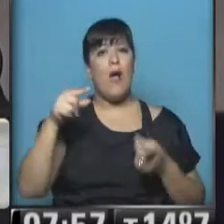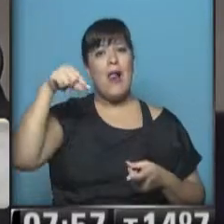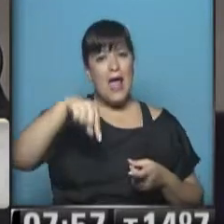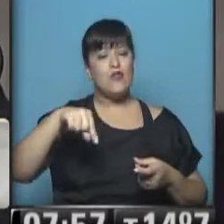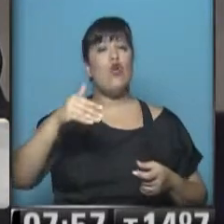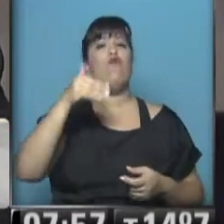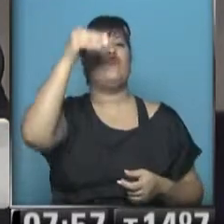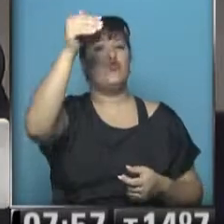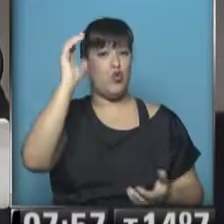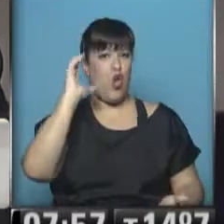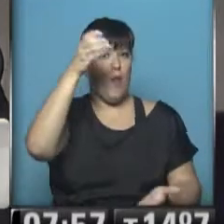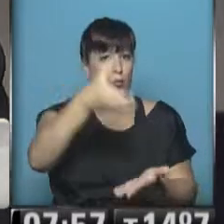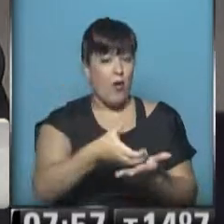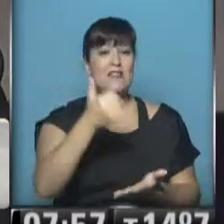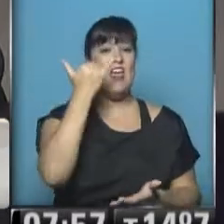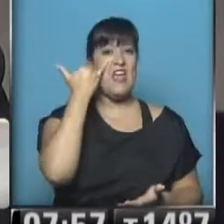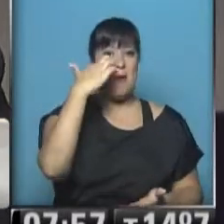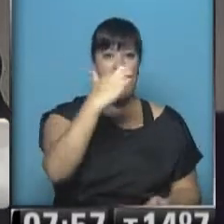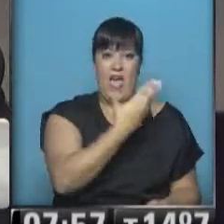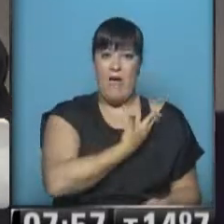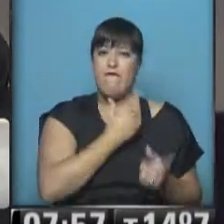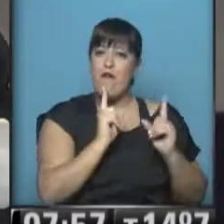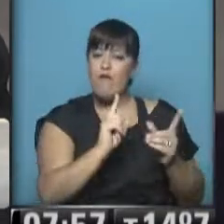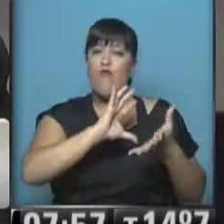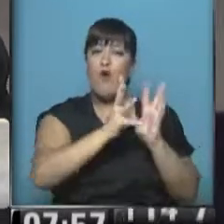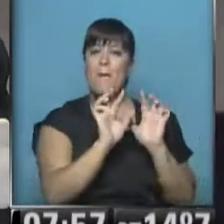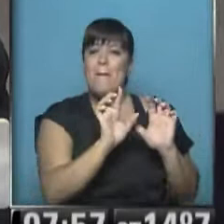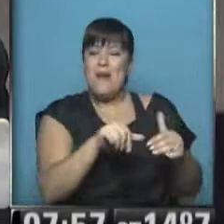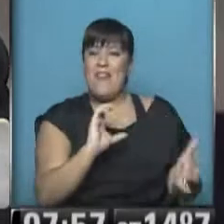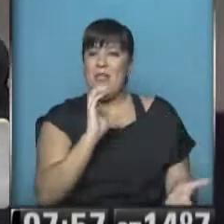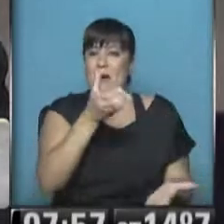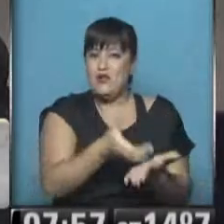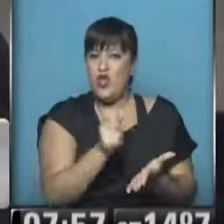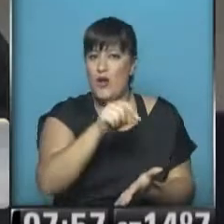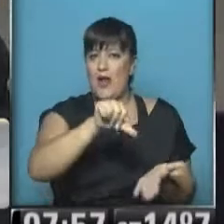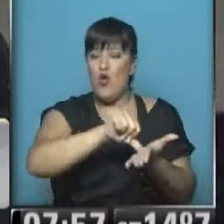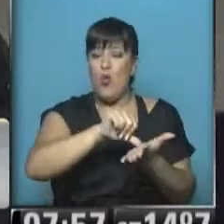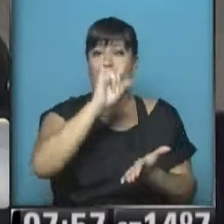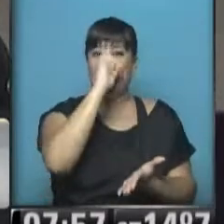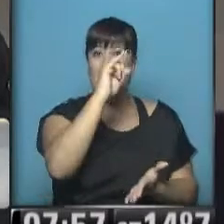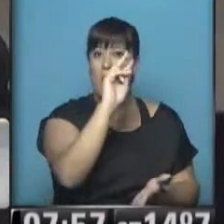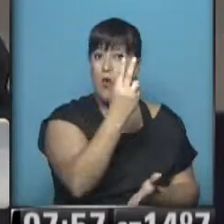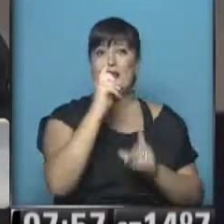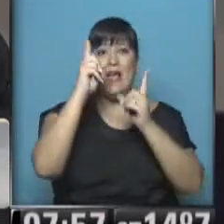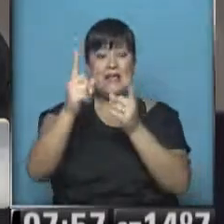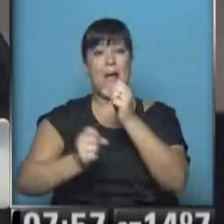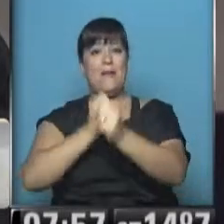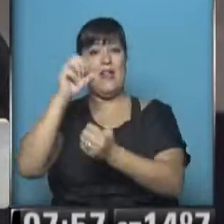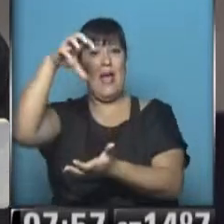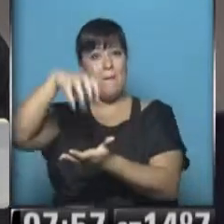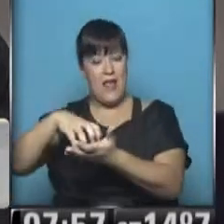a futuro tanto de pf que mantiene esta política de inversiones y de petronas que acepta asociarse